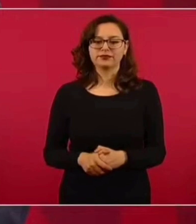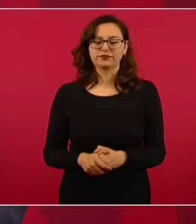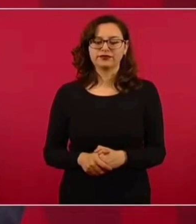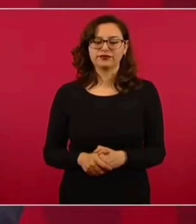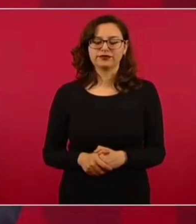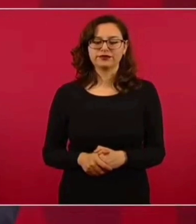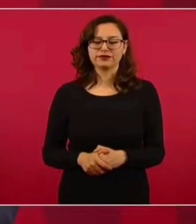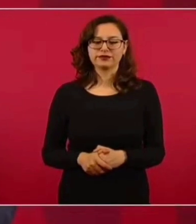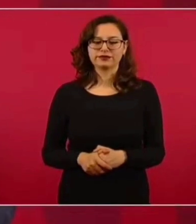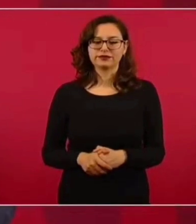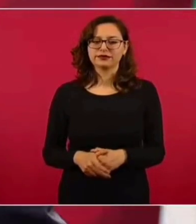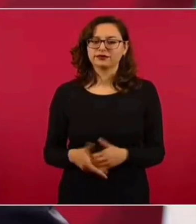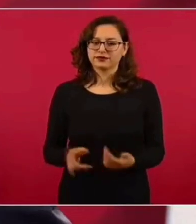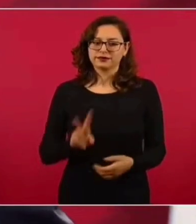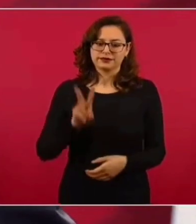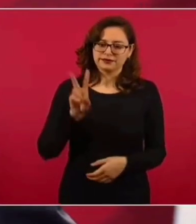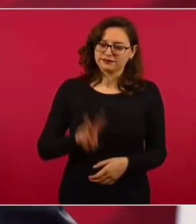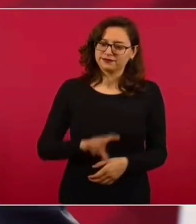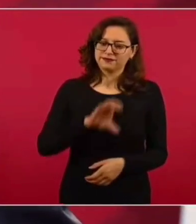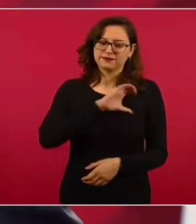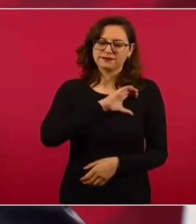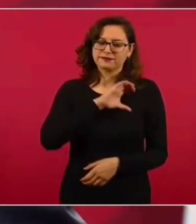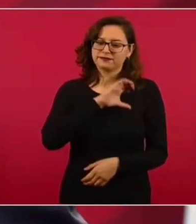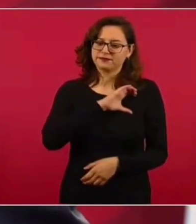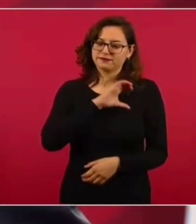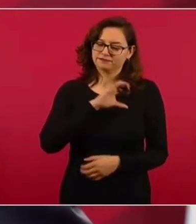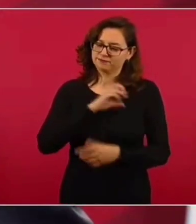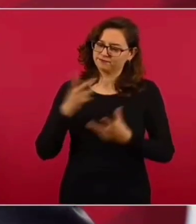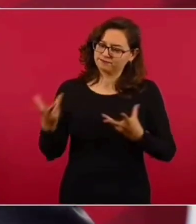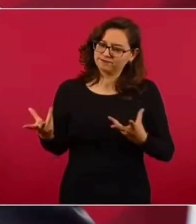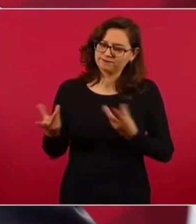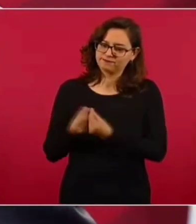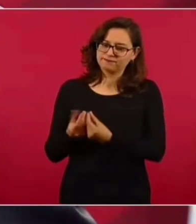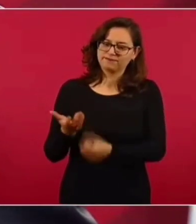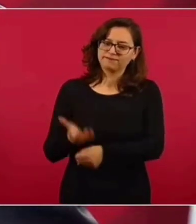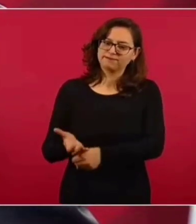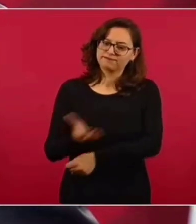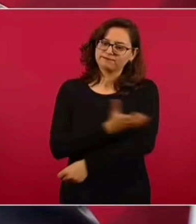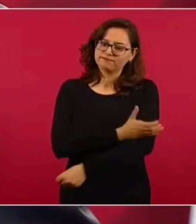Nos tenemos mucho afecto, somos compañeros.